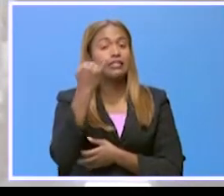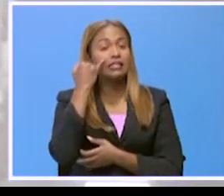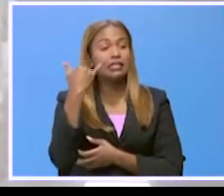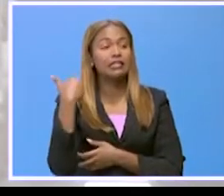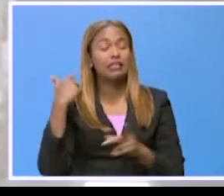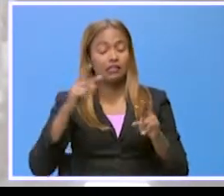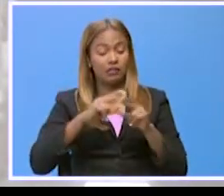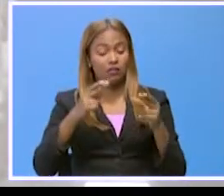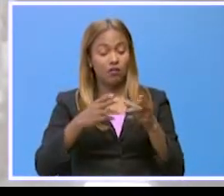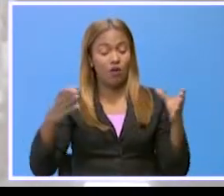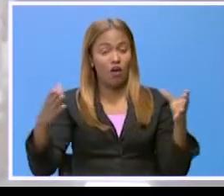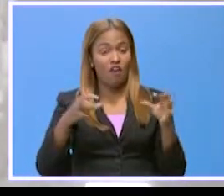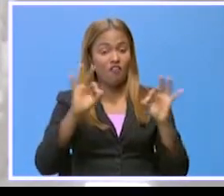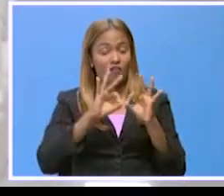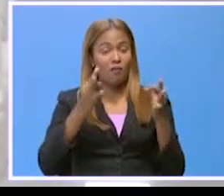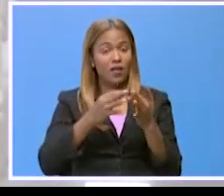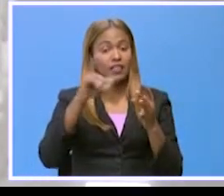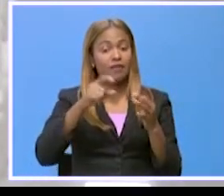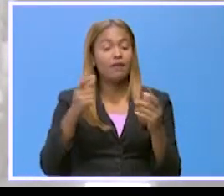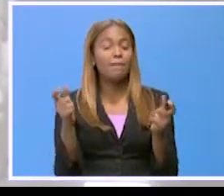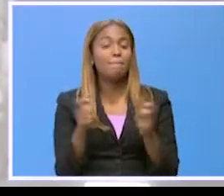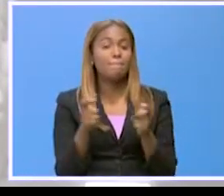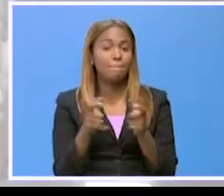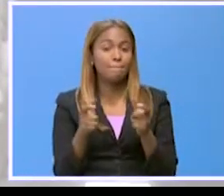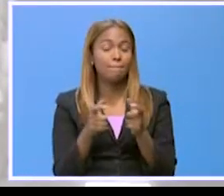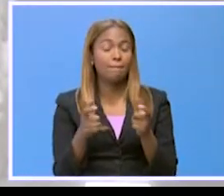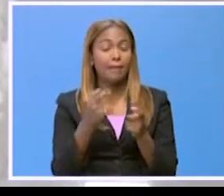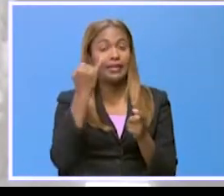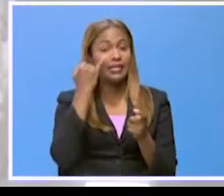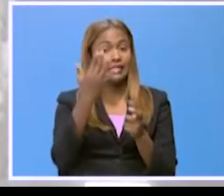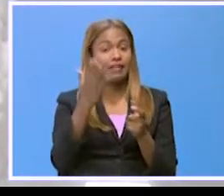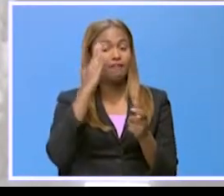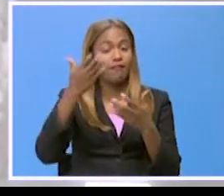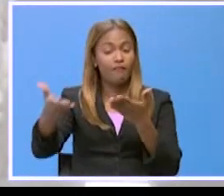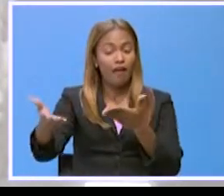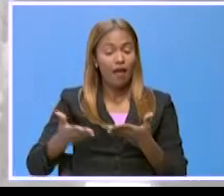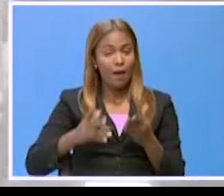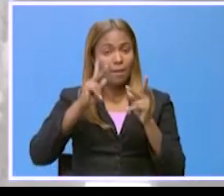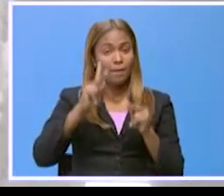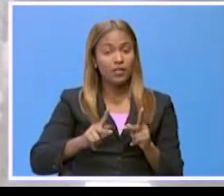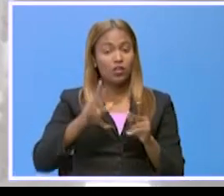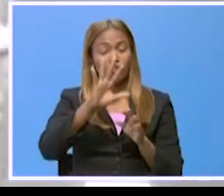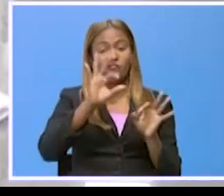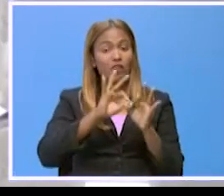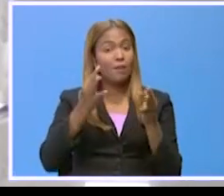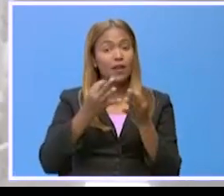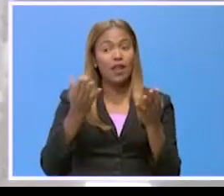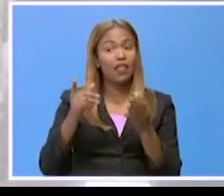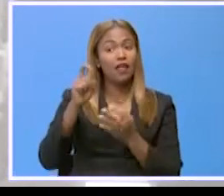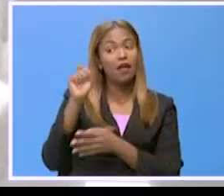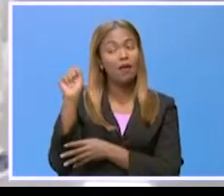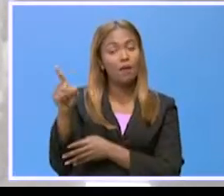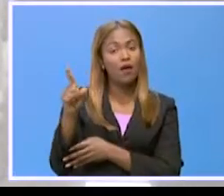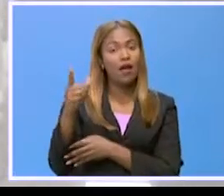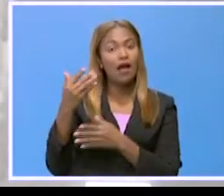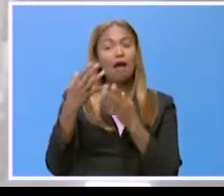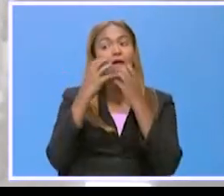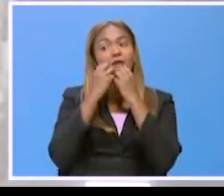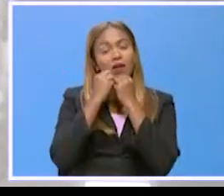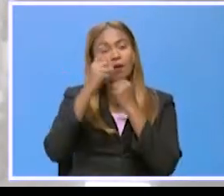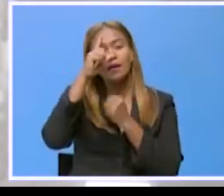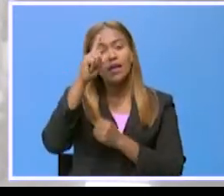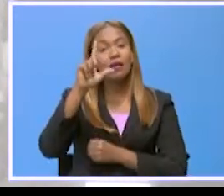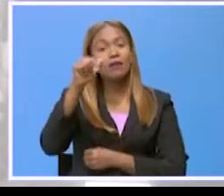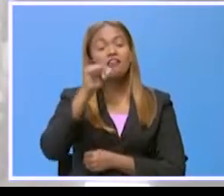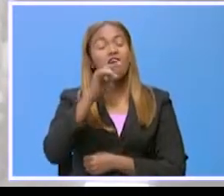reuniones familiares deben ser pequeñas que si usted va a invitar personas fuera de la familia debe preguntarle con mucho cariño para que no